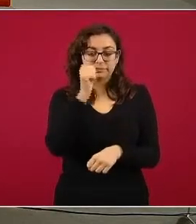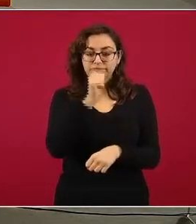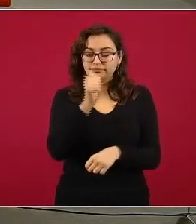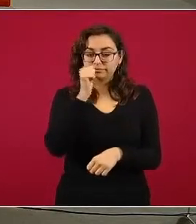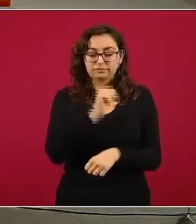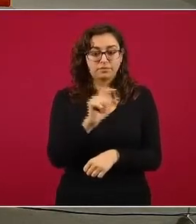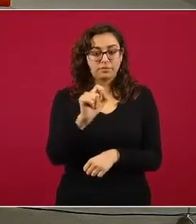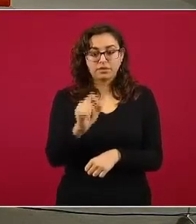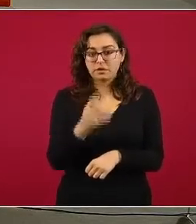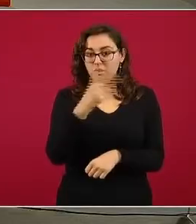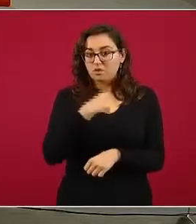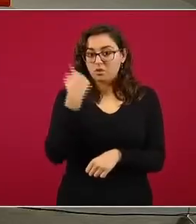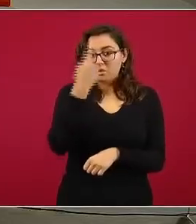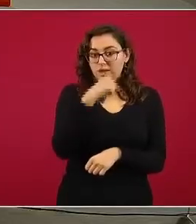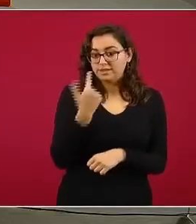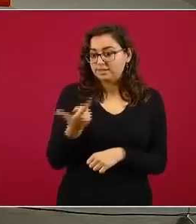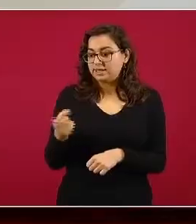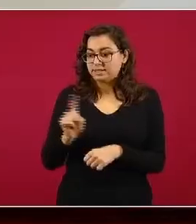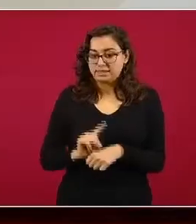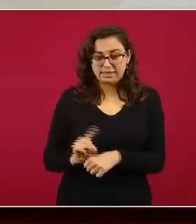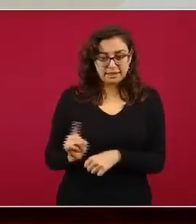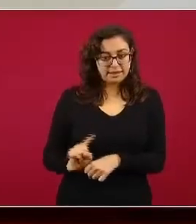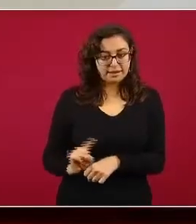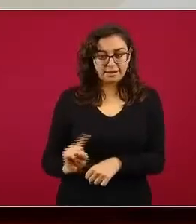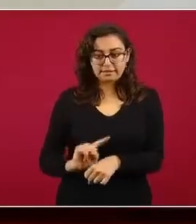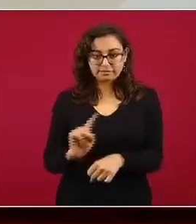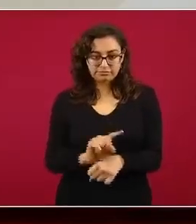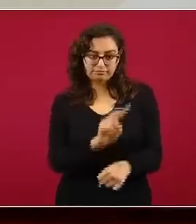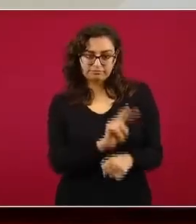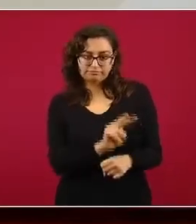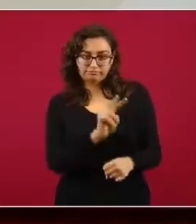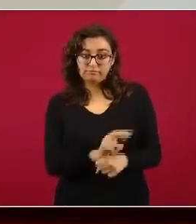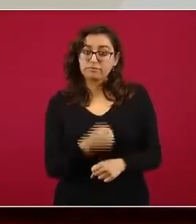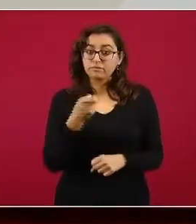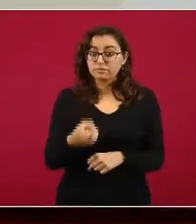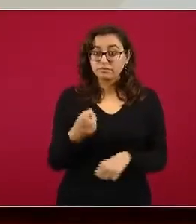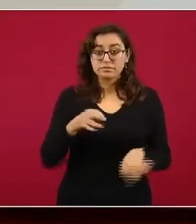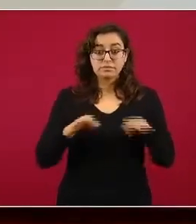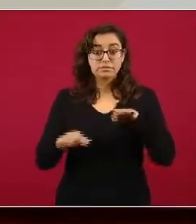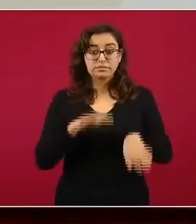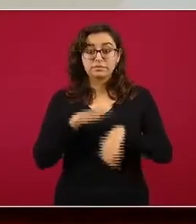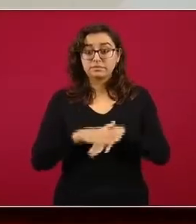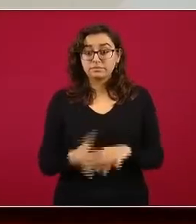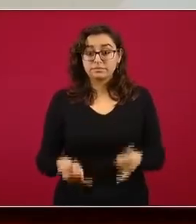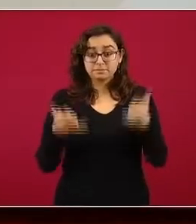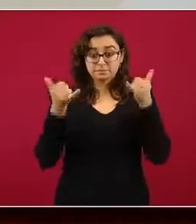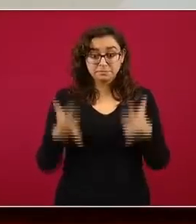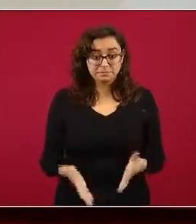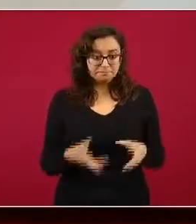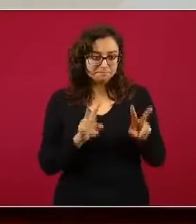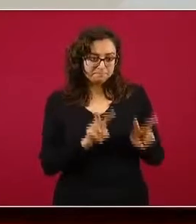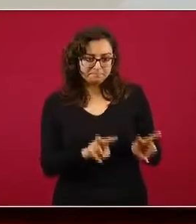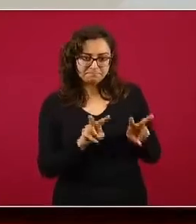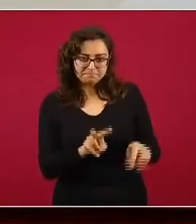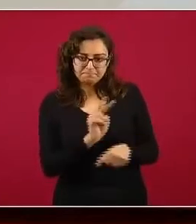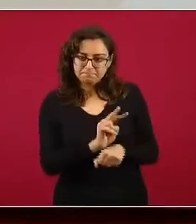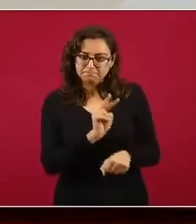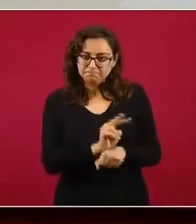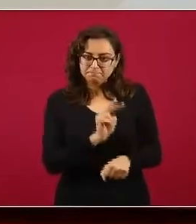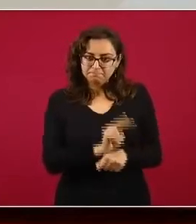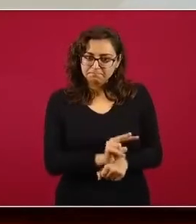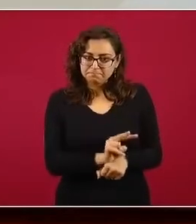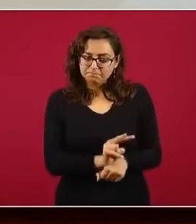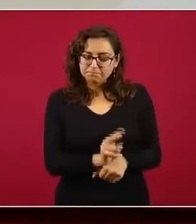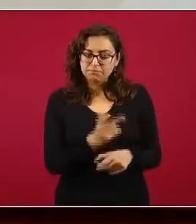los indicadores y de los trabajos más intensivos que se realizan en el día a día como parte de la